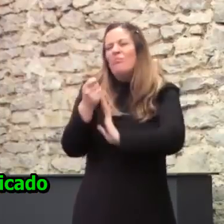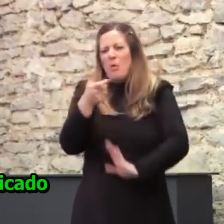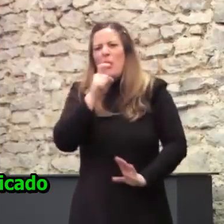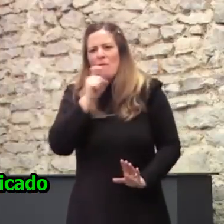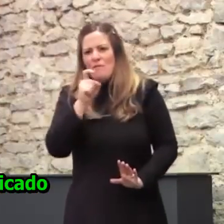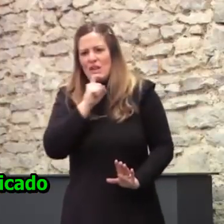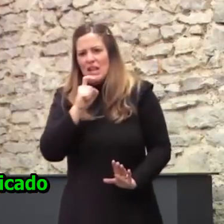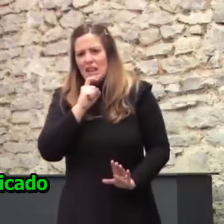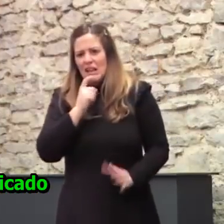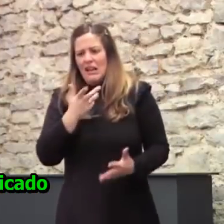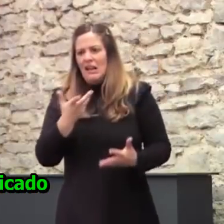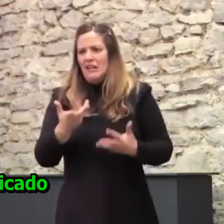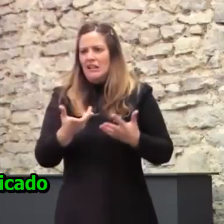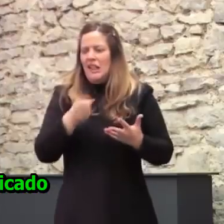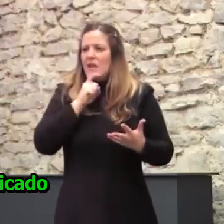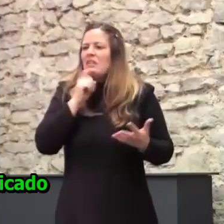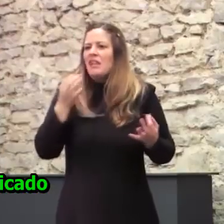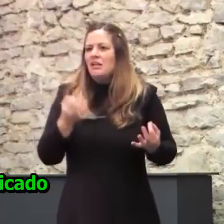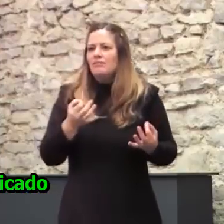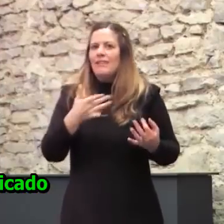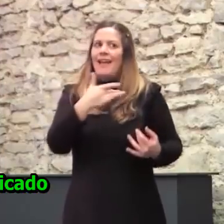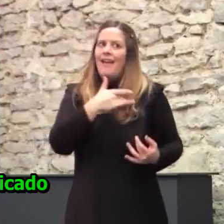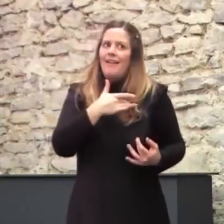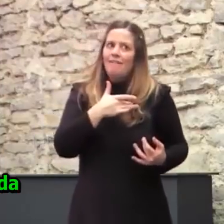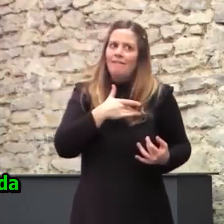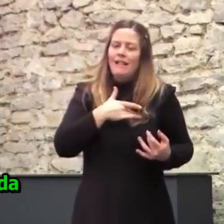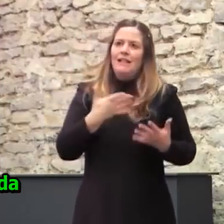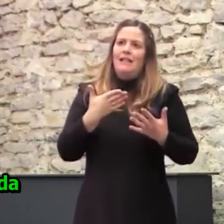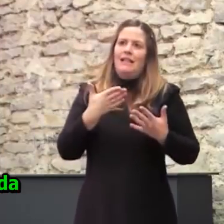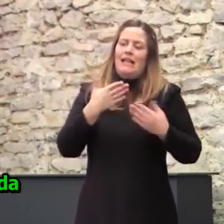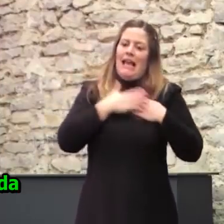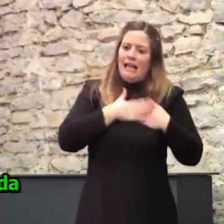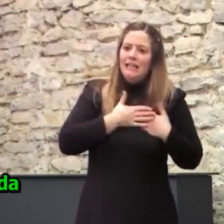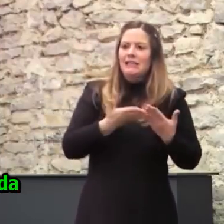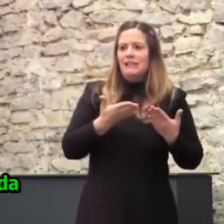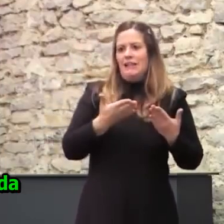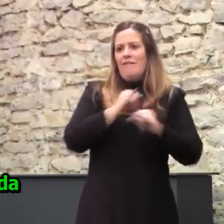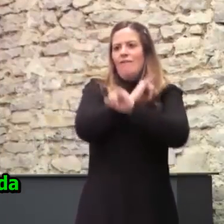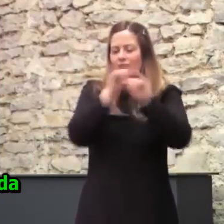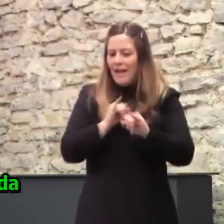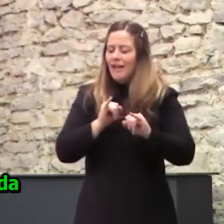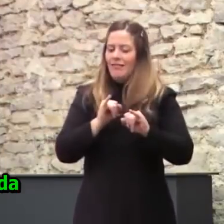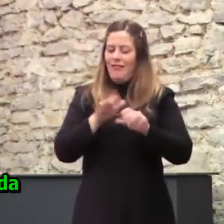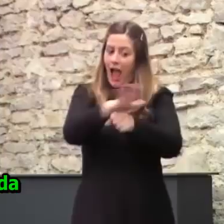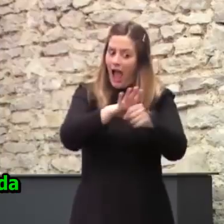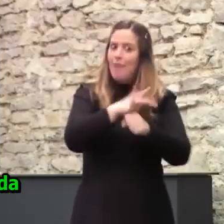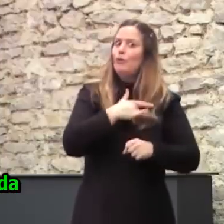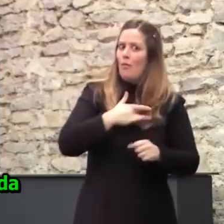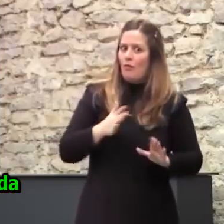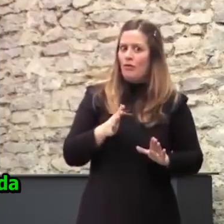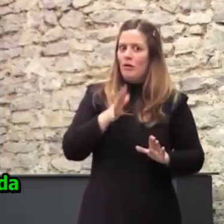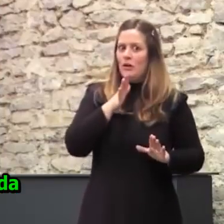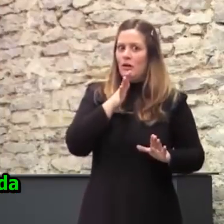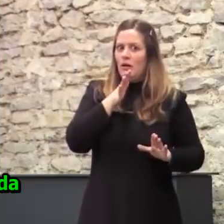¿verdad? Quererse es un poco complicado ser feliz, ¿no? En el amor, porque nos pasamos gran parte de nuestra